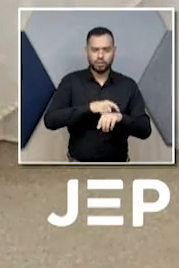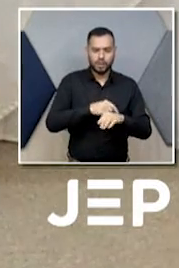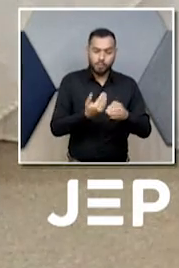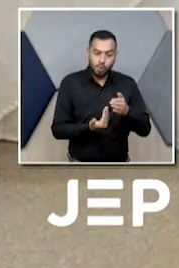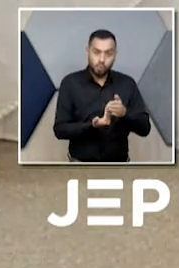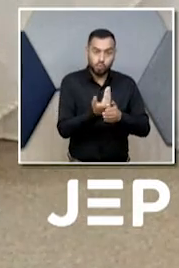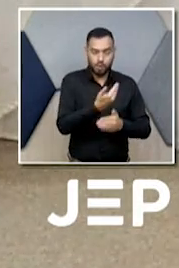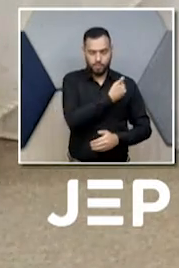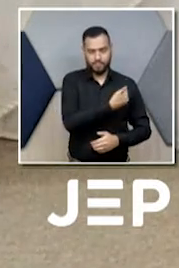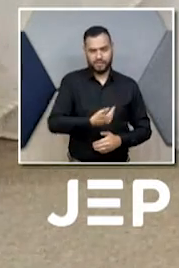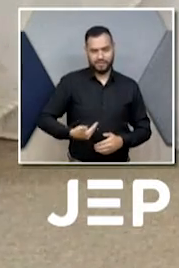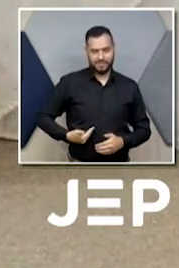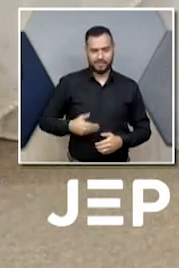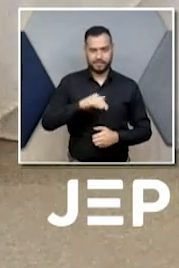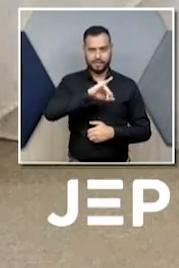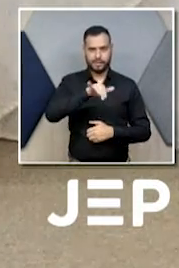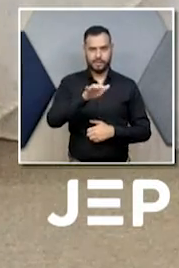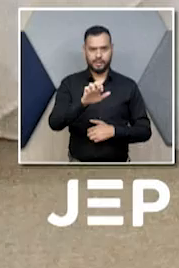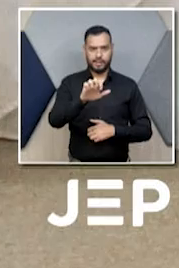jurisdicción.